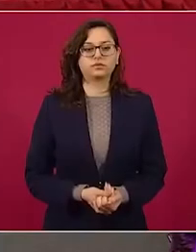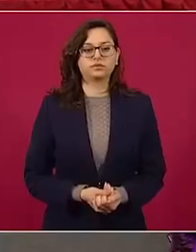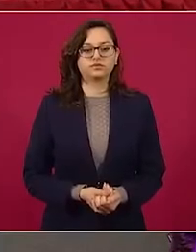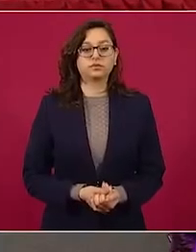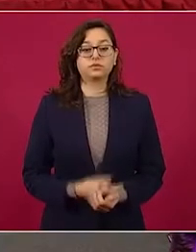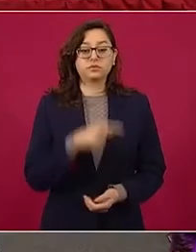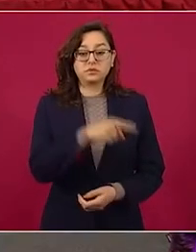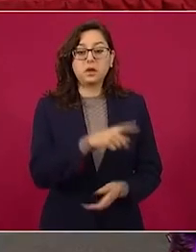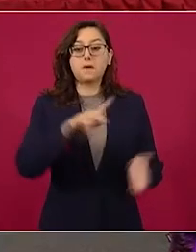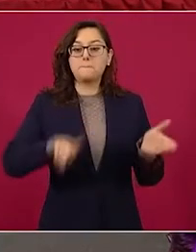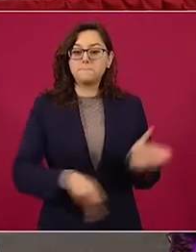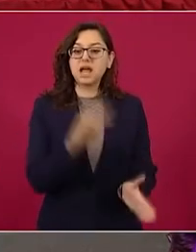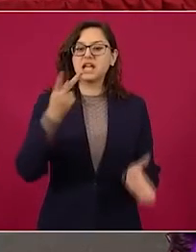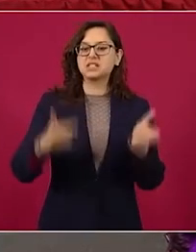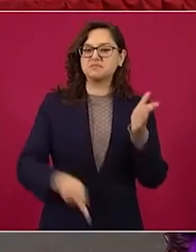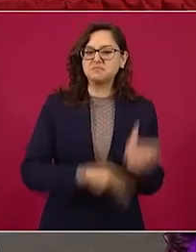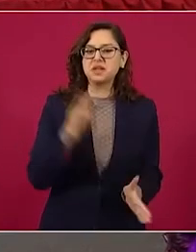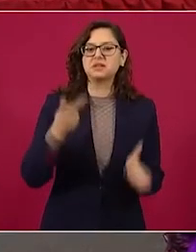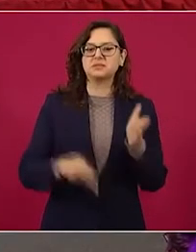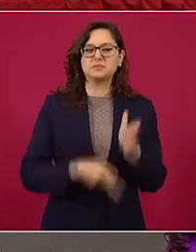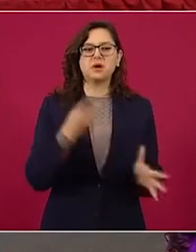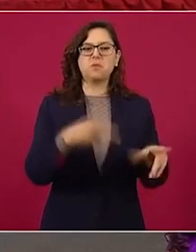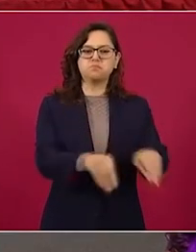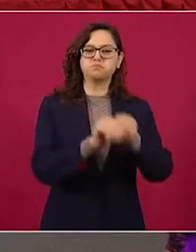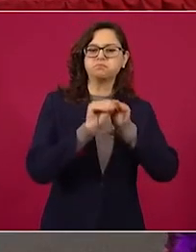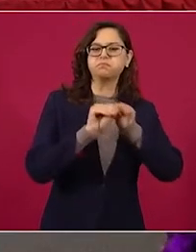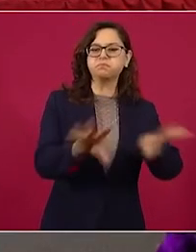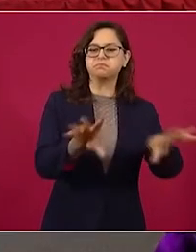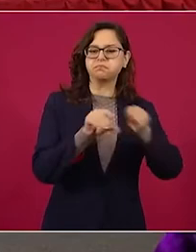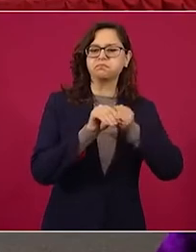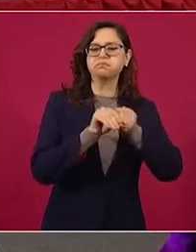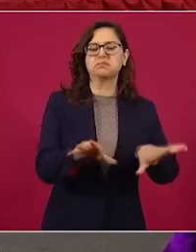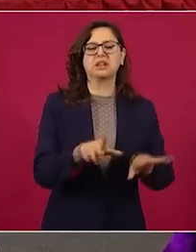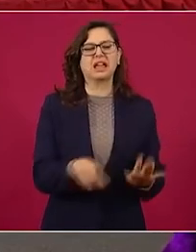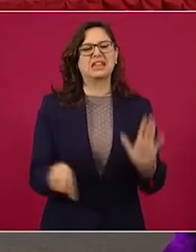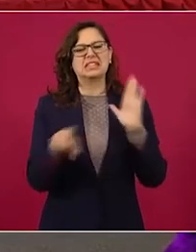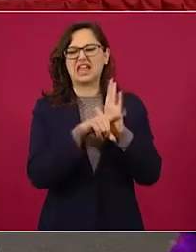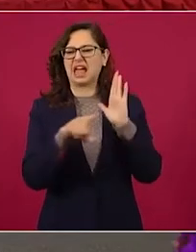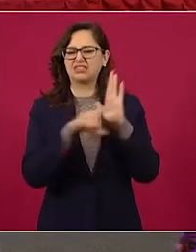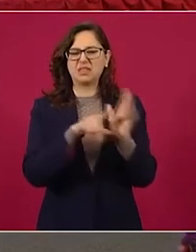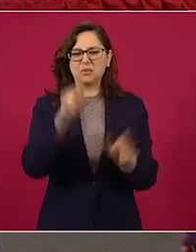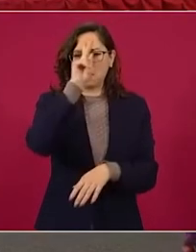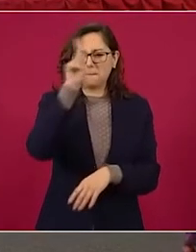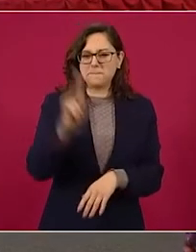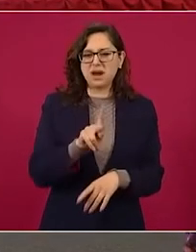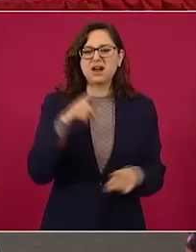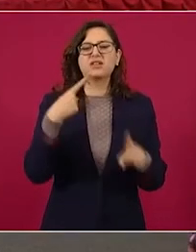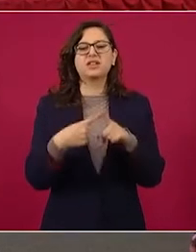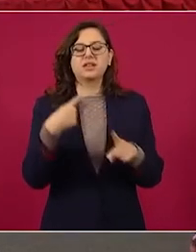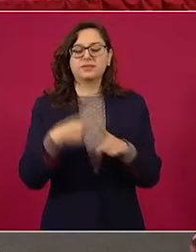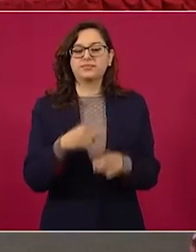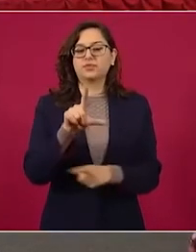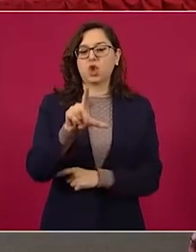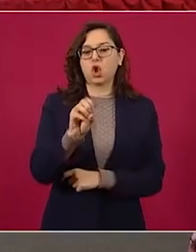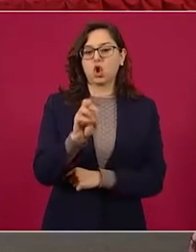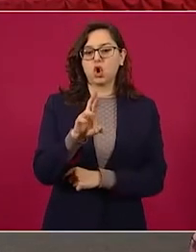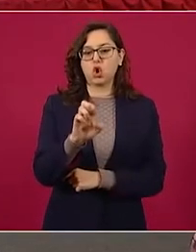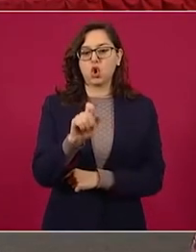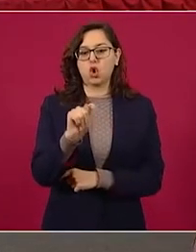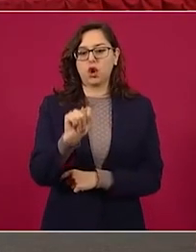tuvieron. Los líderes de opinión con más menciones negativas, veamos, Loret de Mola,